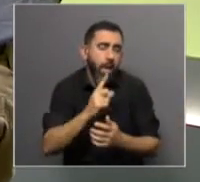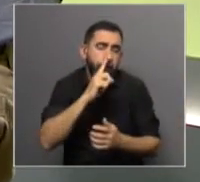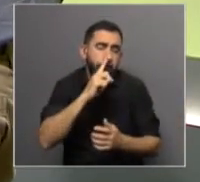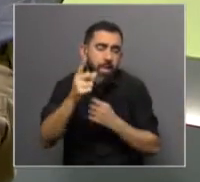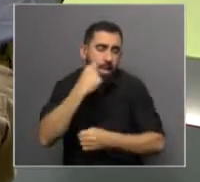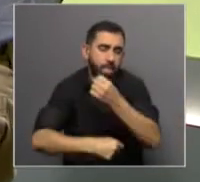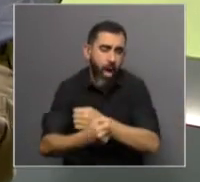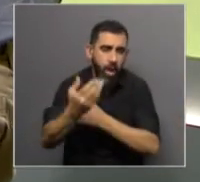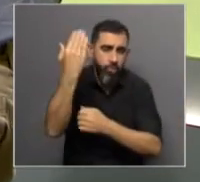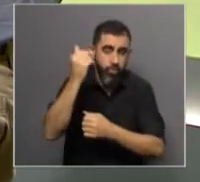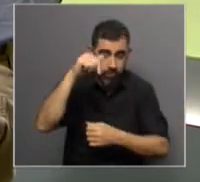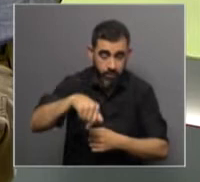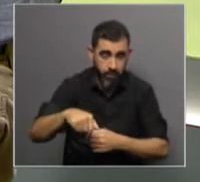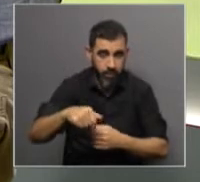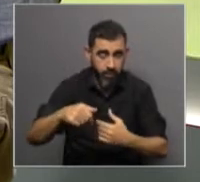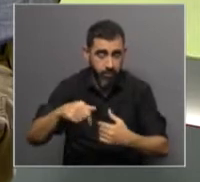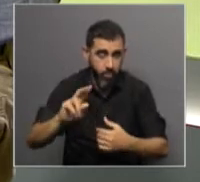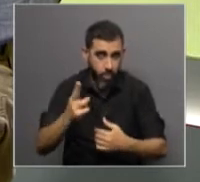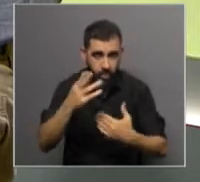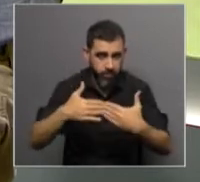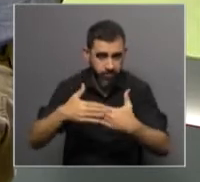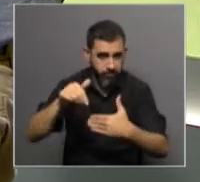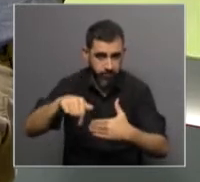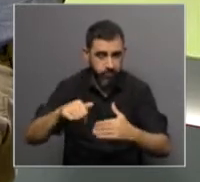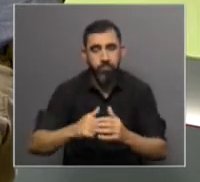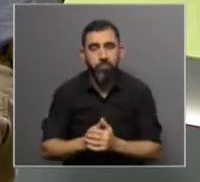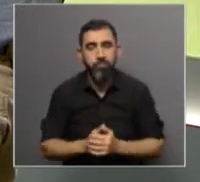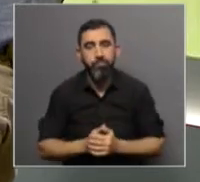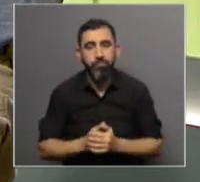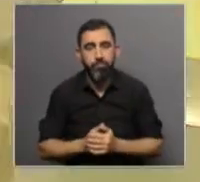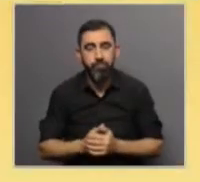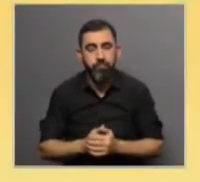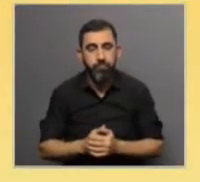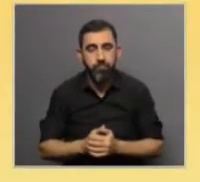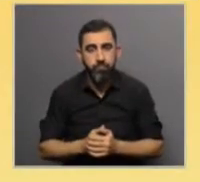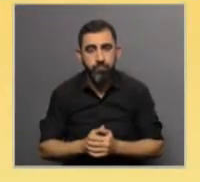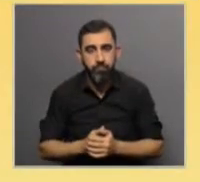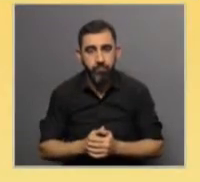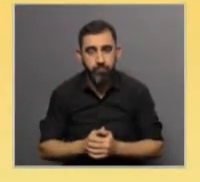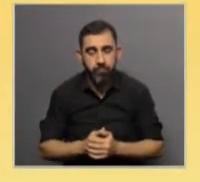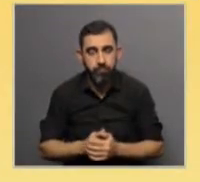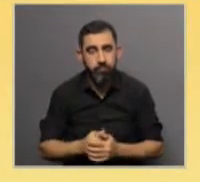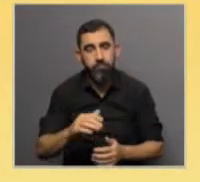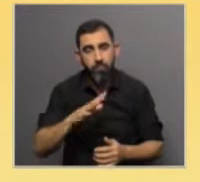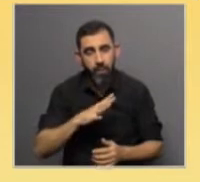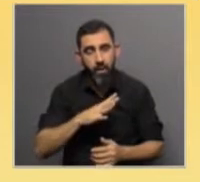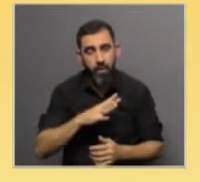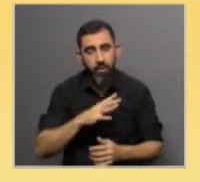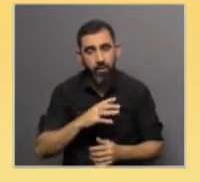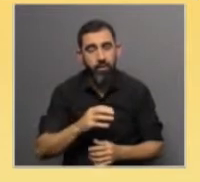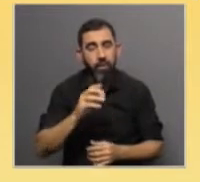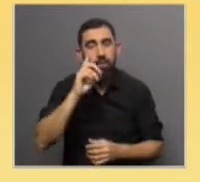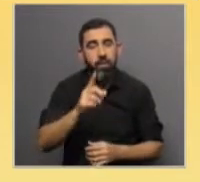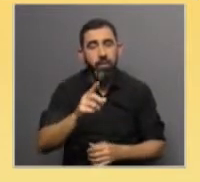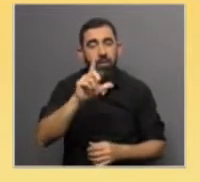acá, en esta parte del continente. Esa megafauna está compuesta por los famosos gliptodontes,